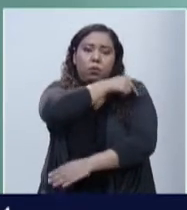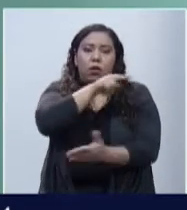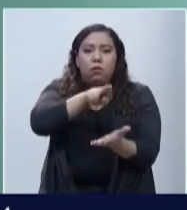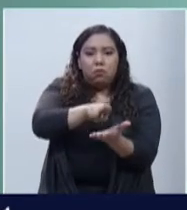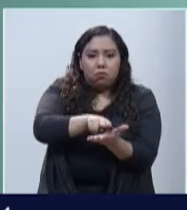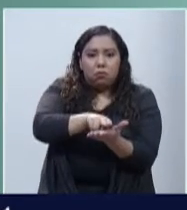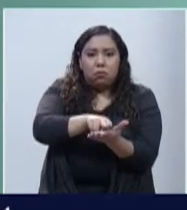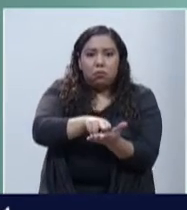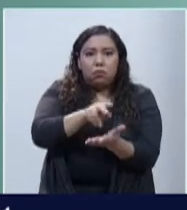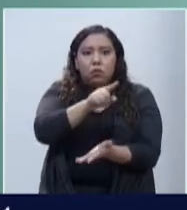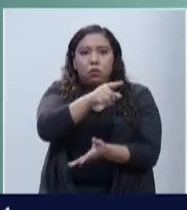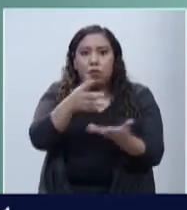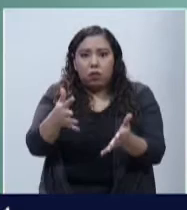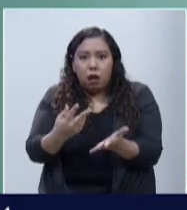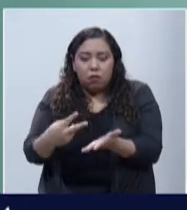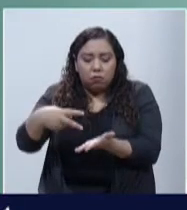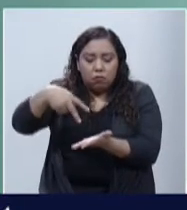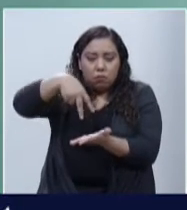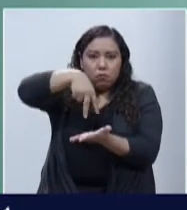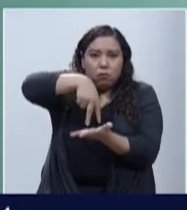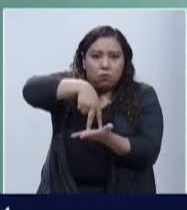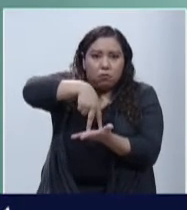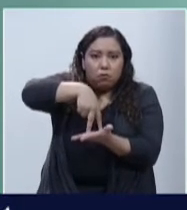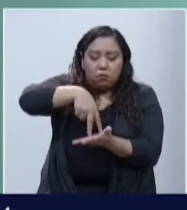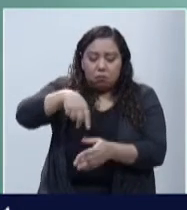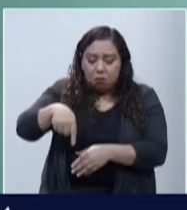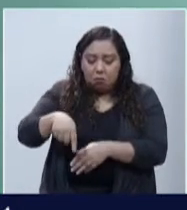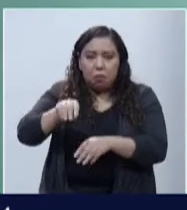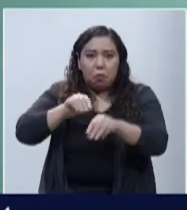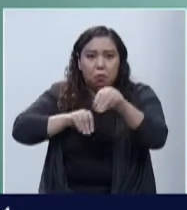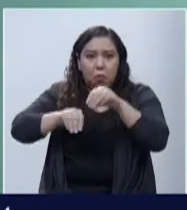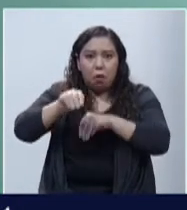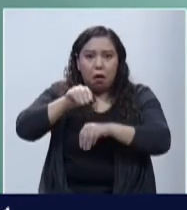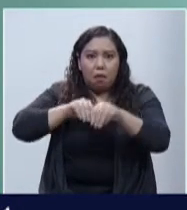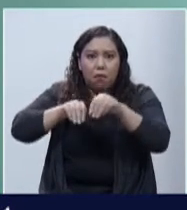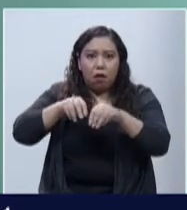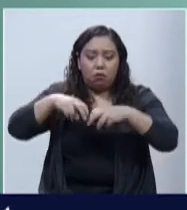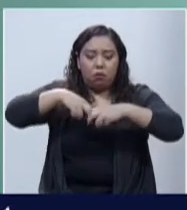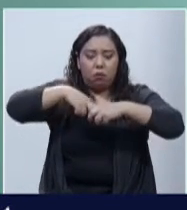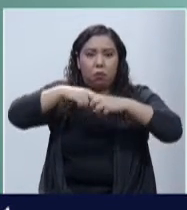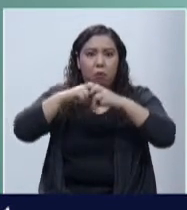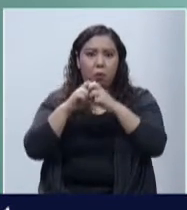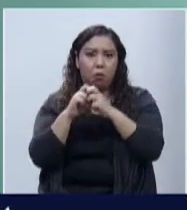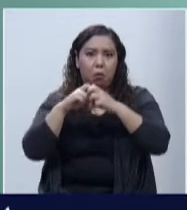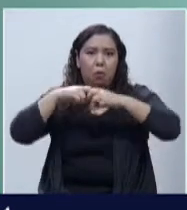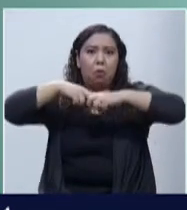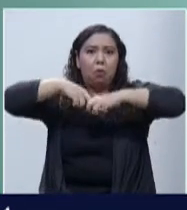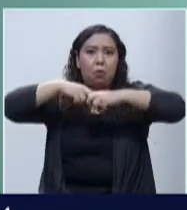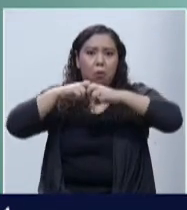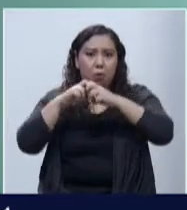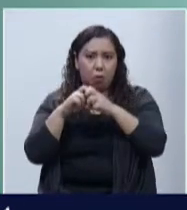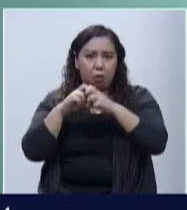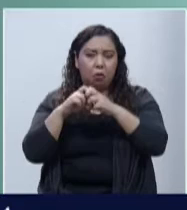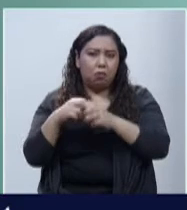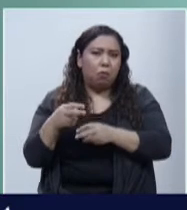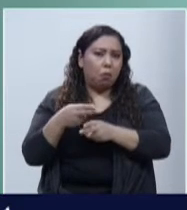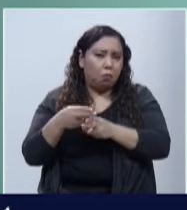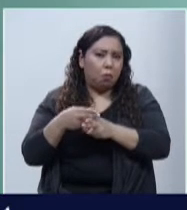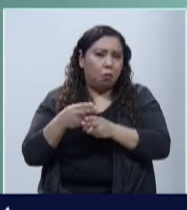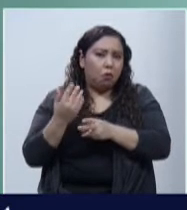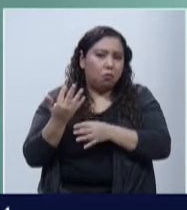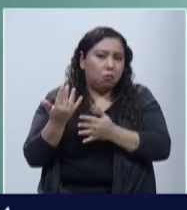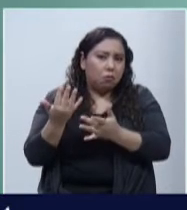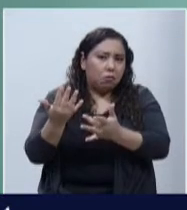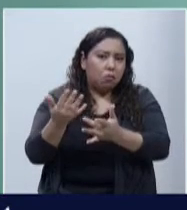poner de pie moviliza bien su extremidad la paciente será dado de alta los próximos días y